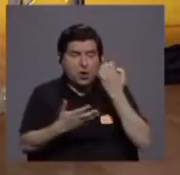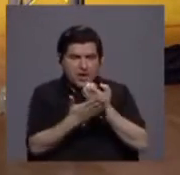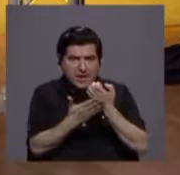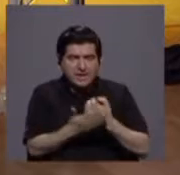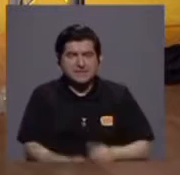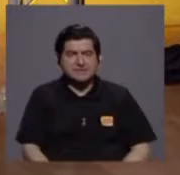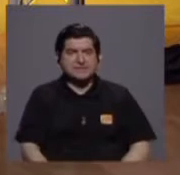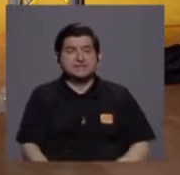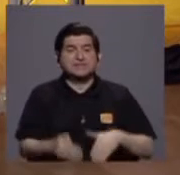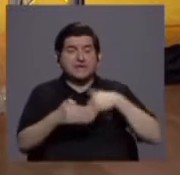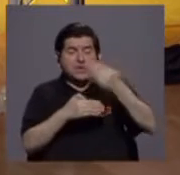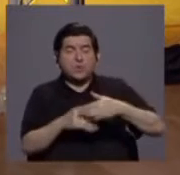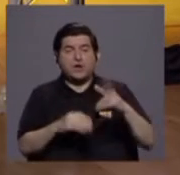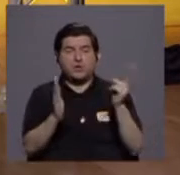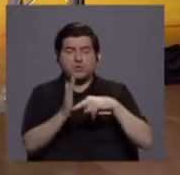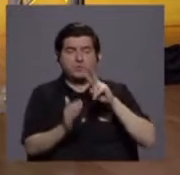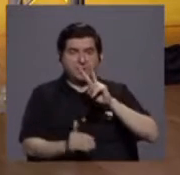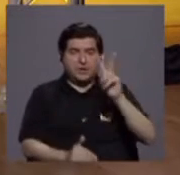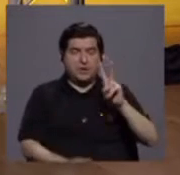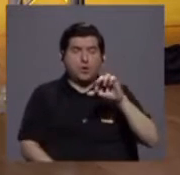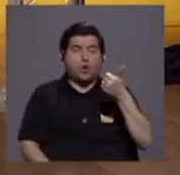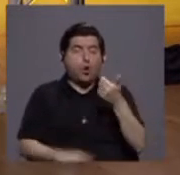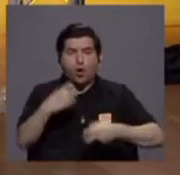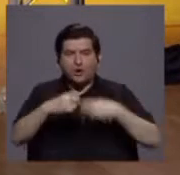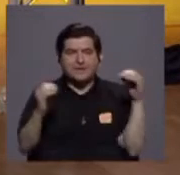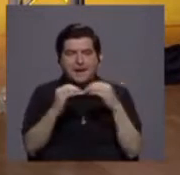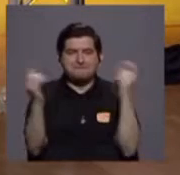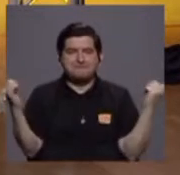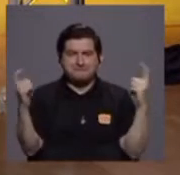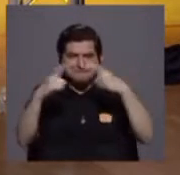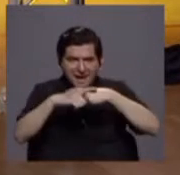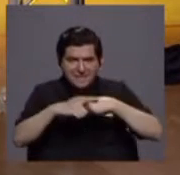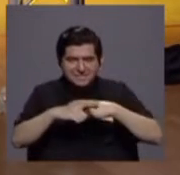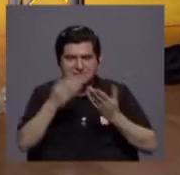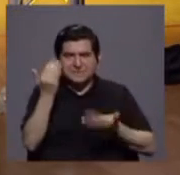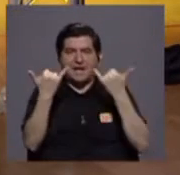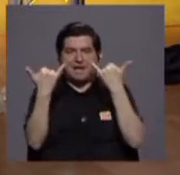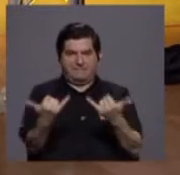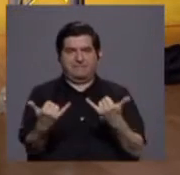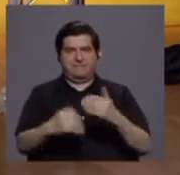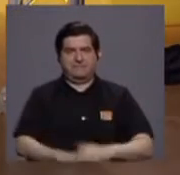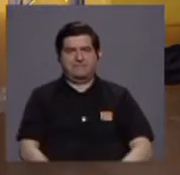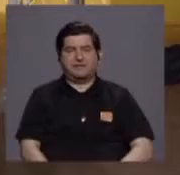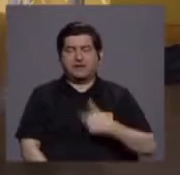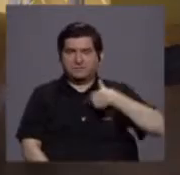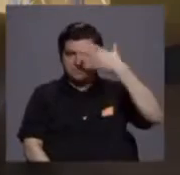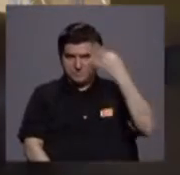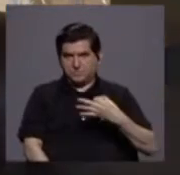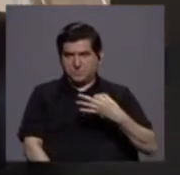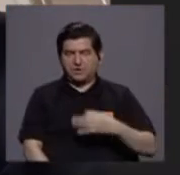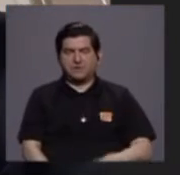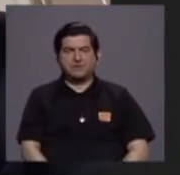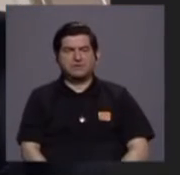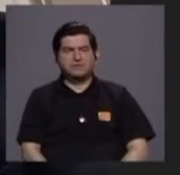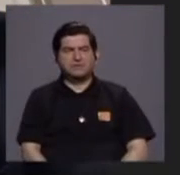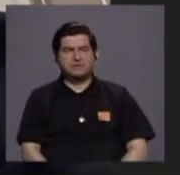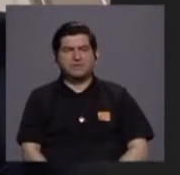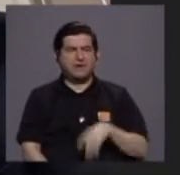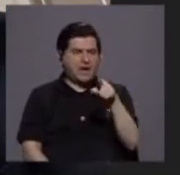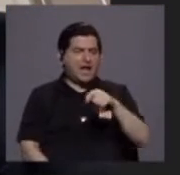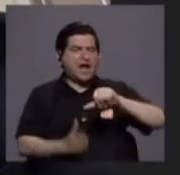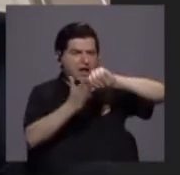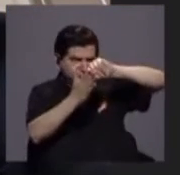partir del 22 otra crisis todavía más complicada que la actual. Pienso que ahí, Juan Rafael, hay